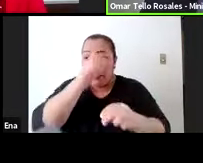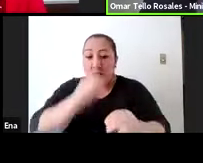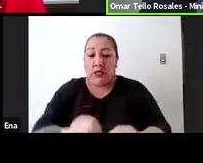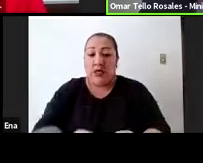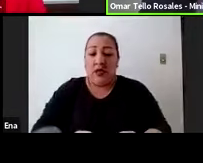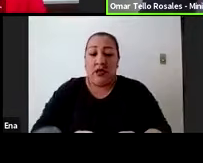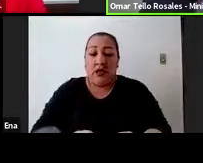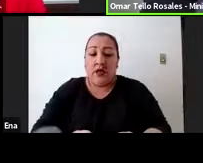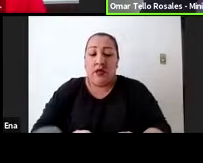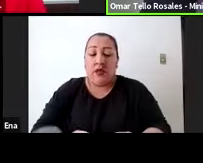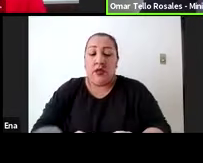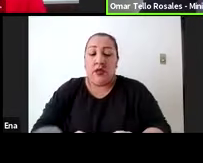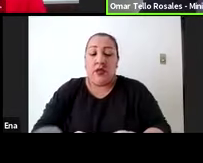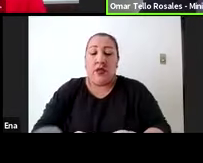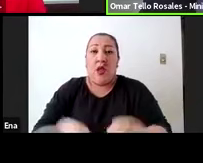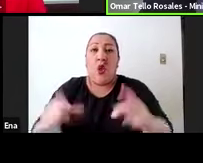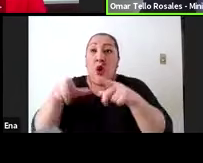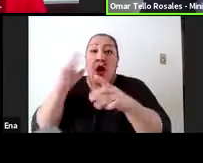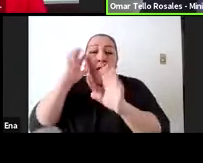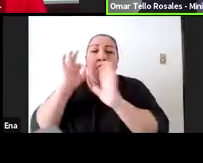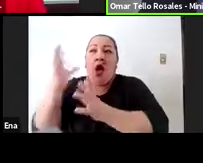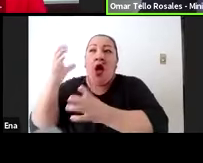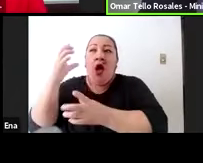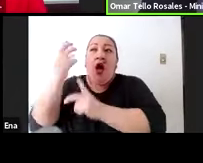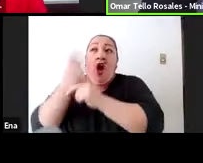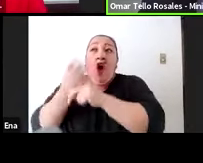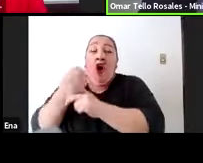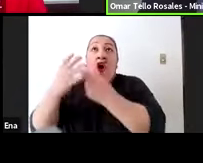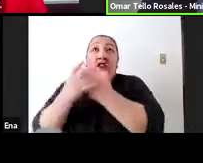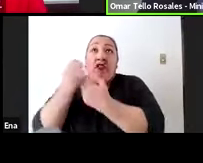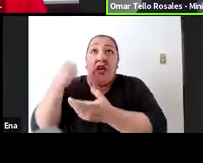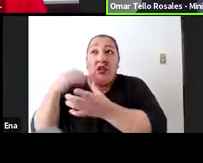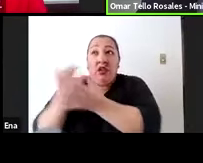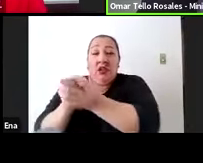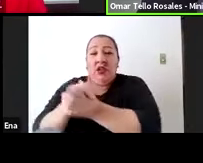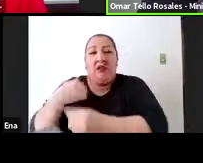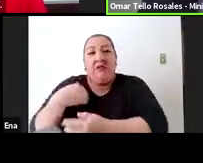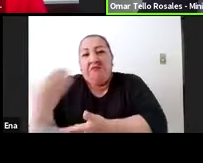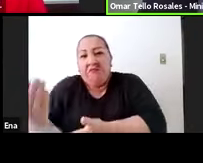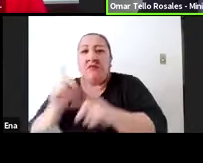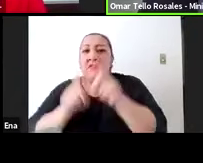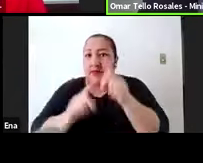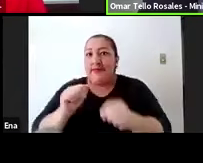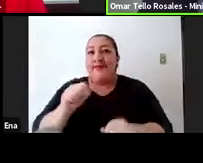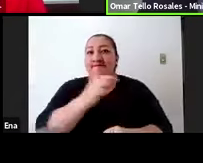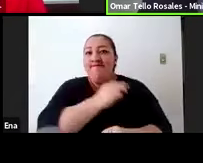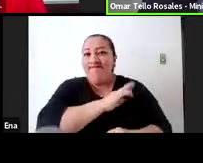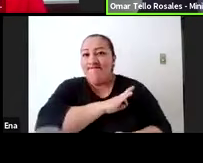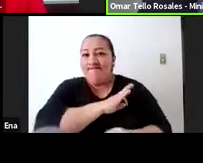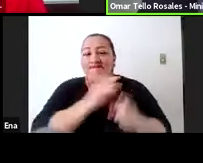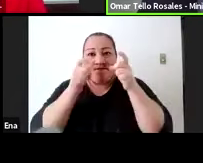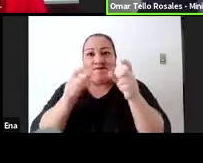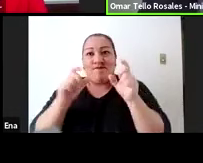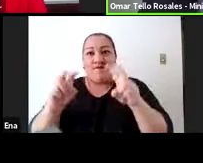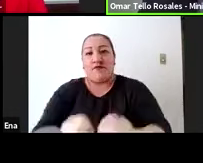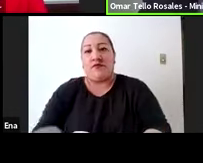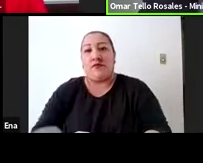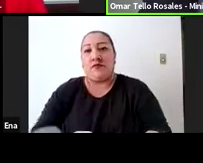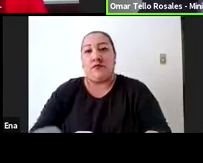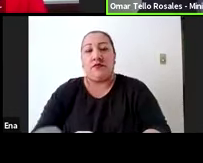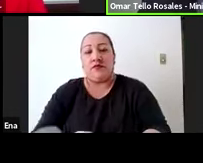los puestos de confianza generan justamente este vínculo que nosotros como fiscales evaluamos al momento de establecer la